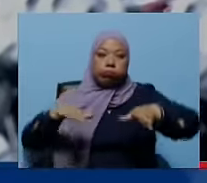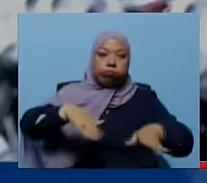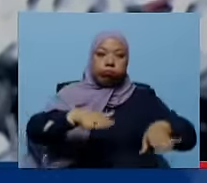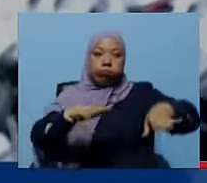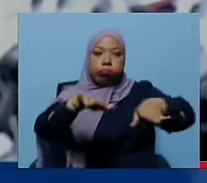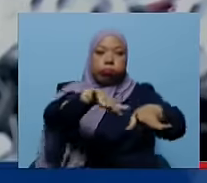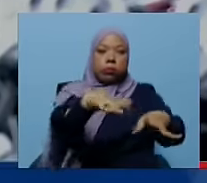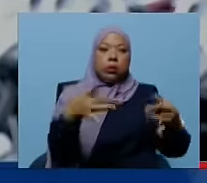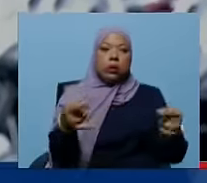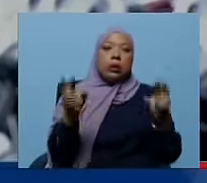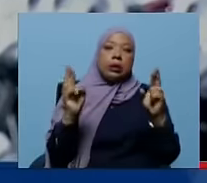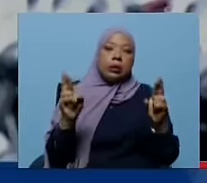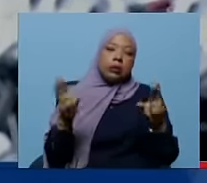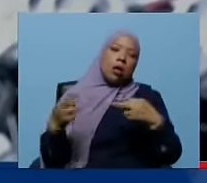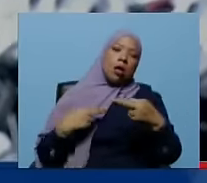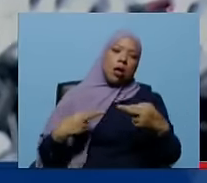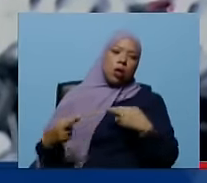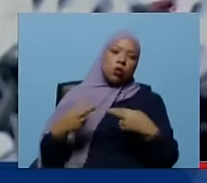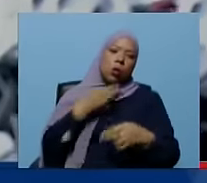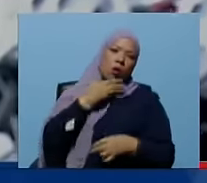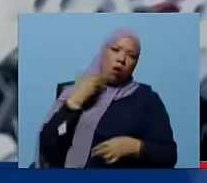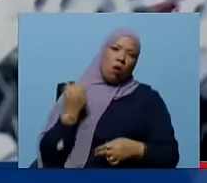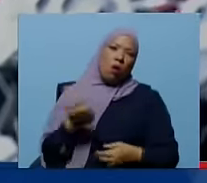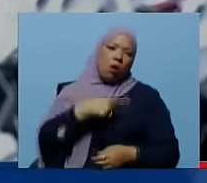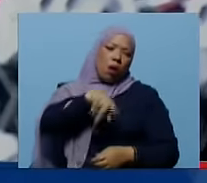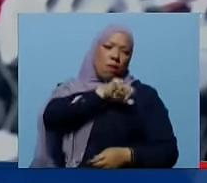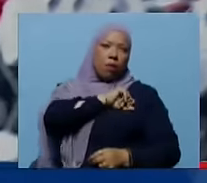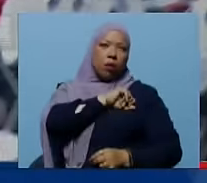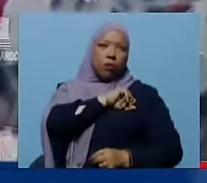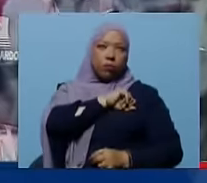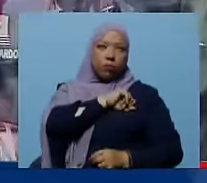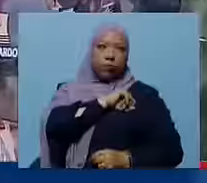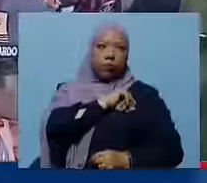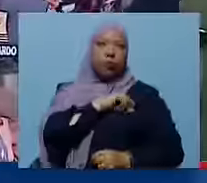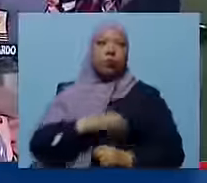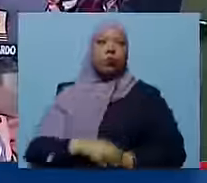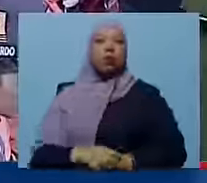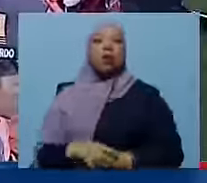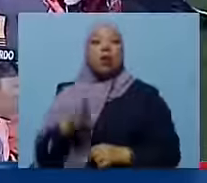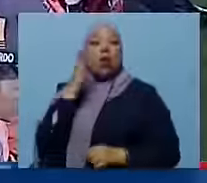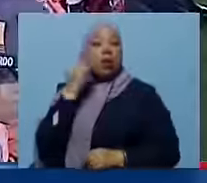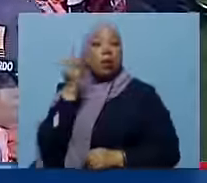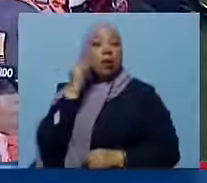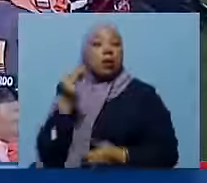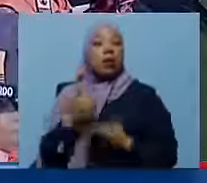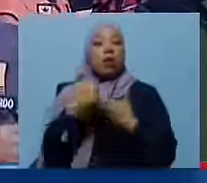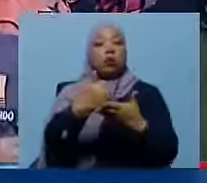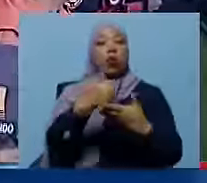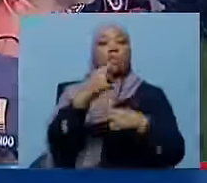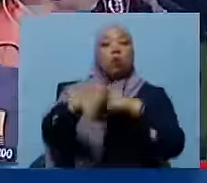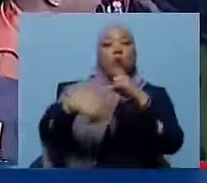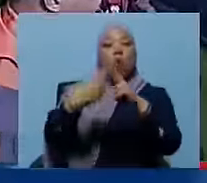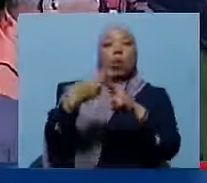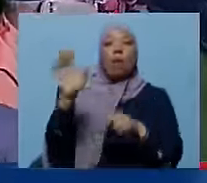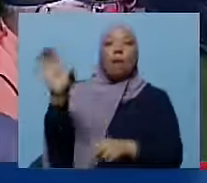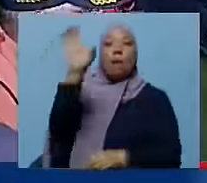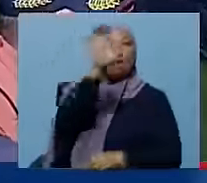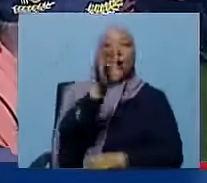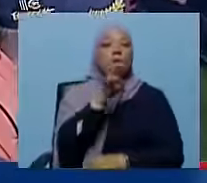Ojalá tuviéramos las mejores relaciones con España, porque tenemos una experiencia de